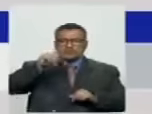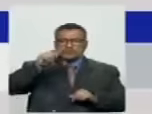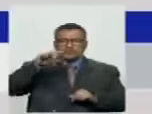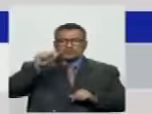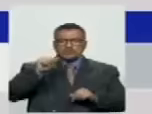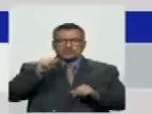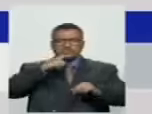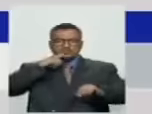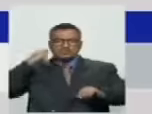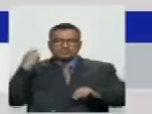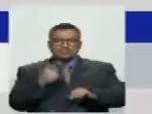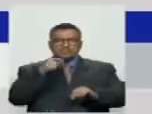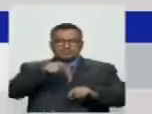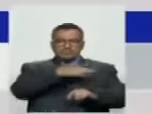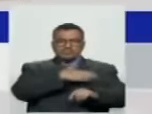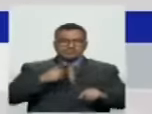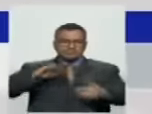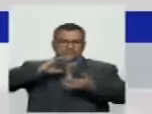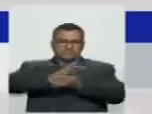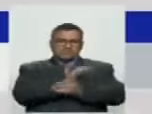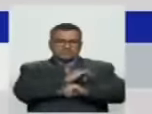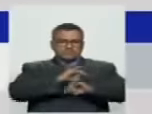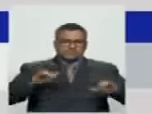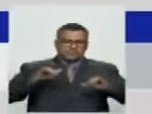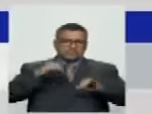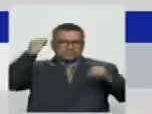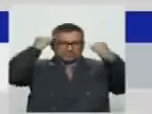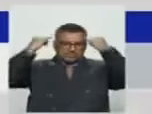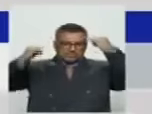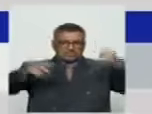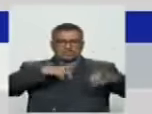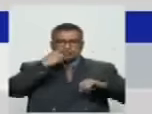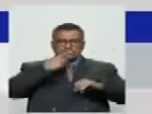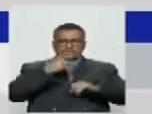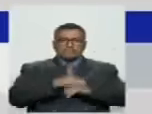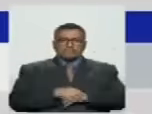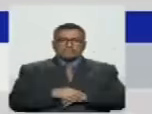desprecio a alguien que quiera aniquilar al otro por sus ideas políticas.